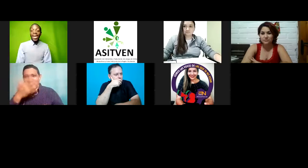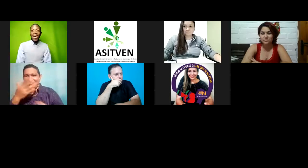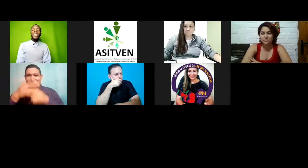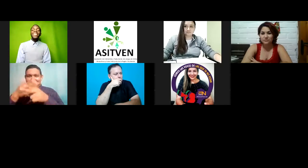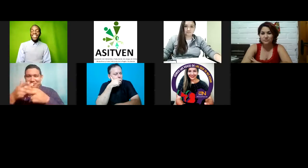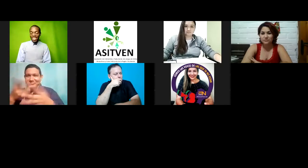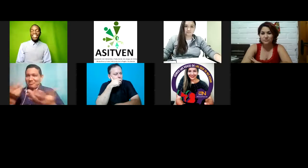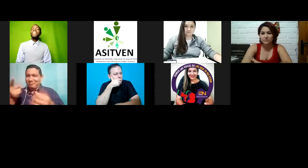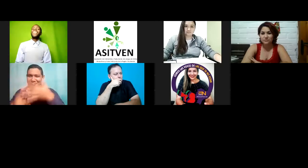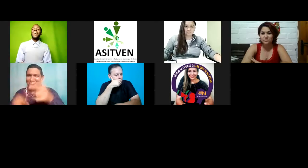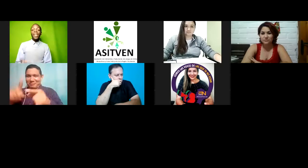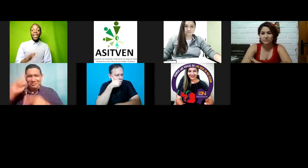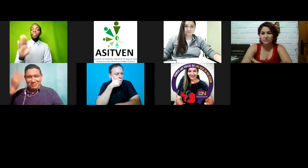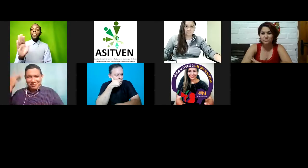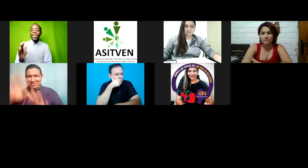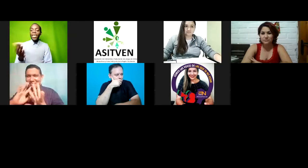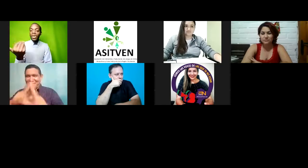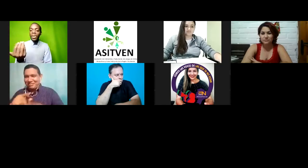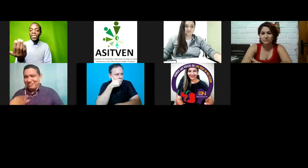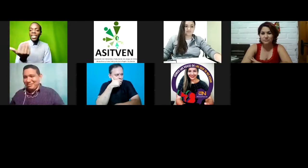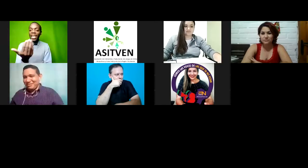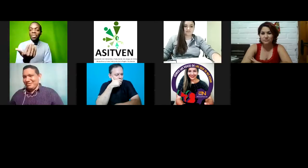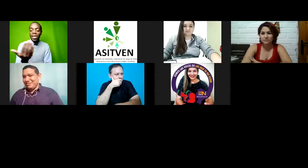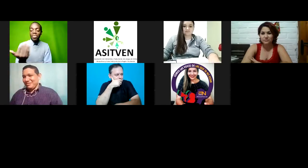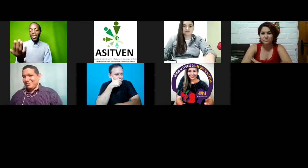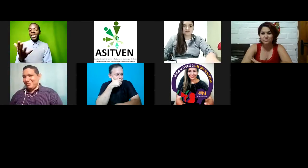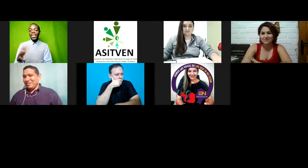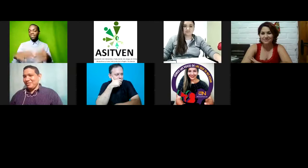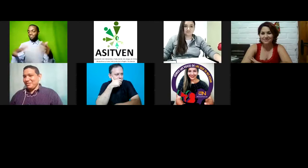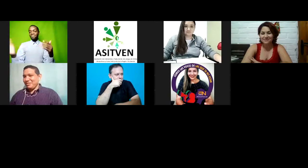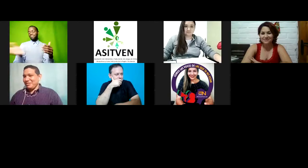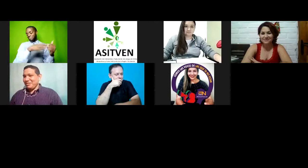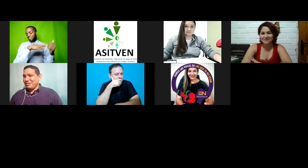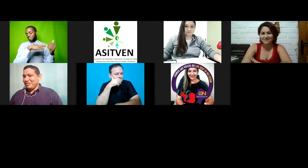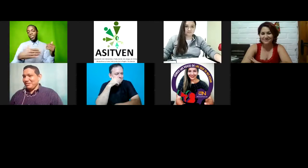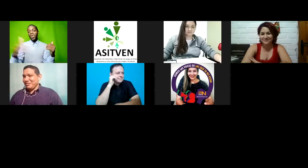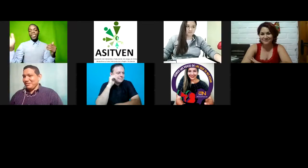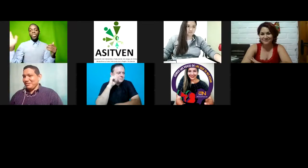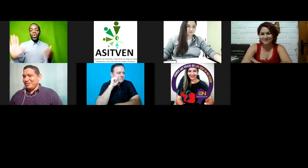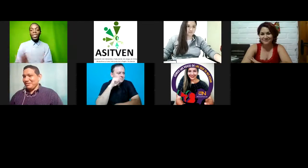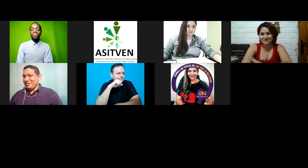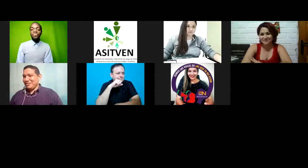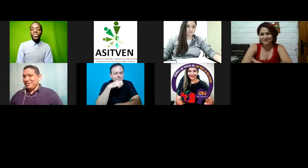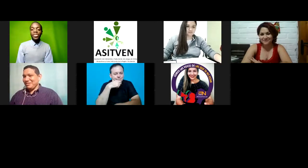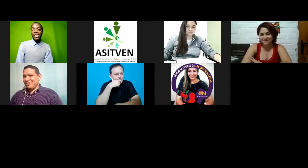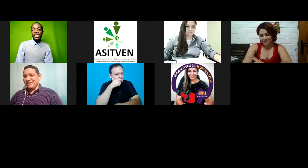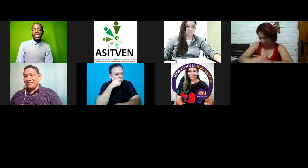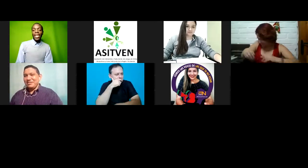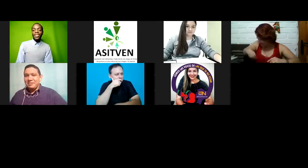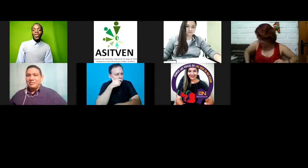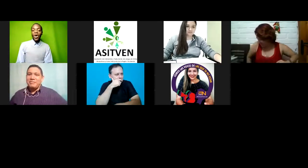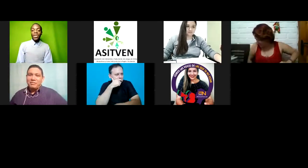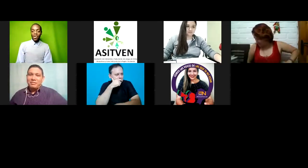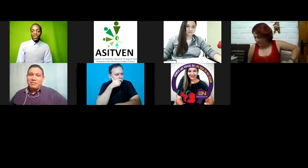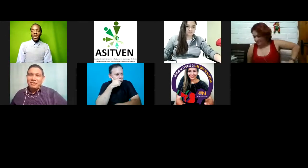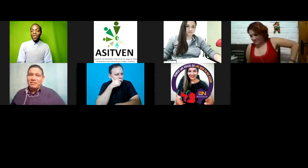Ok, sí. ¿Por qué no se presenta también? Porque ayer fuimos así muy